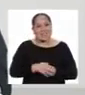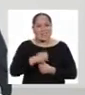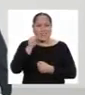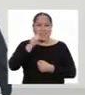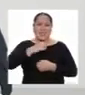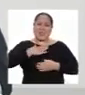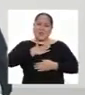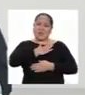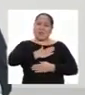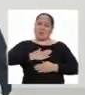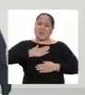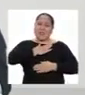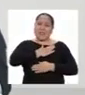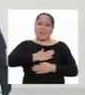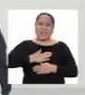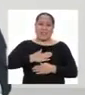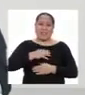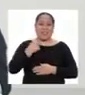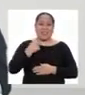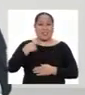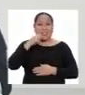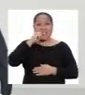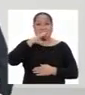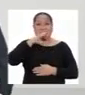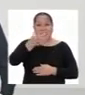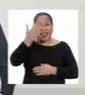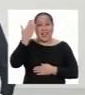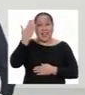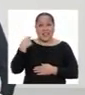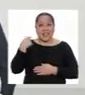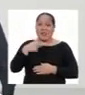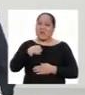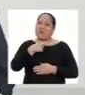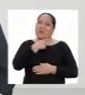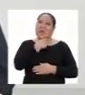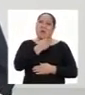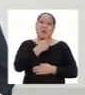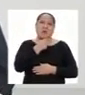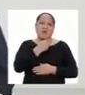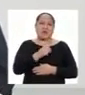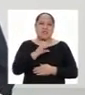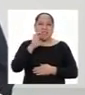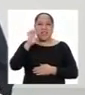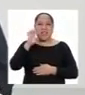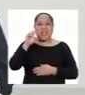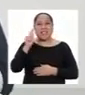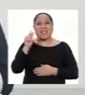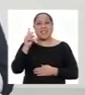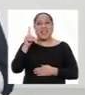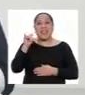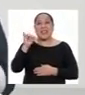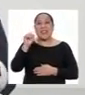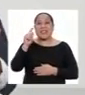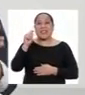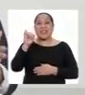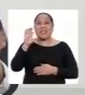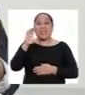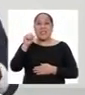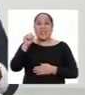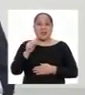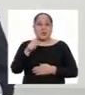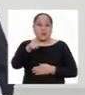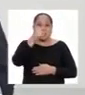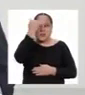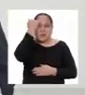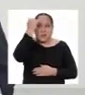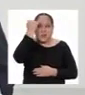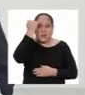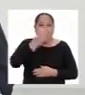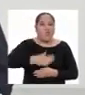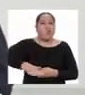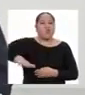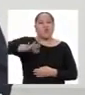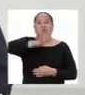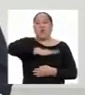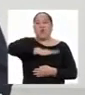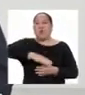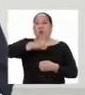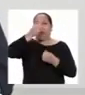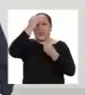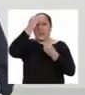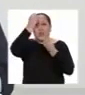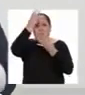un placer. Como ya les dije antes, a mí me encanta la estadística. ¿Se imaginan toda la información que